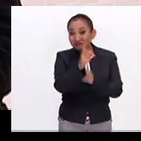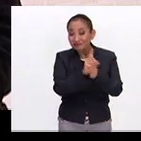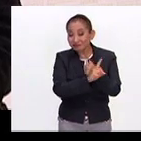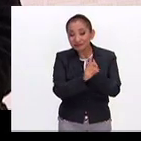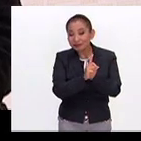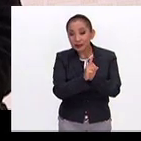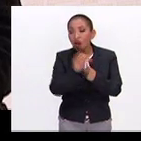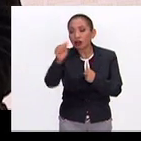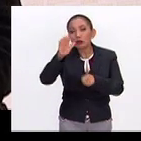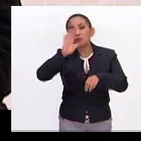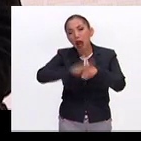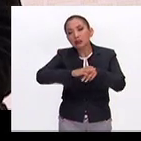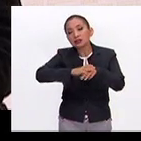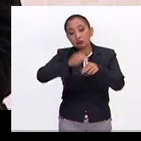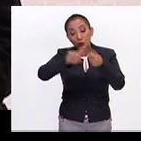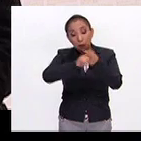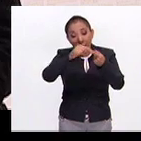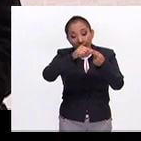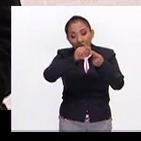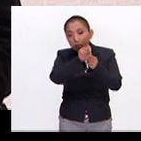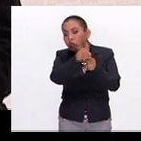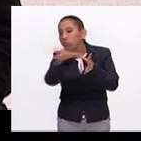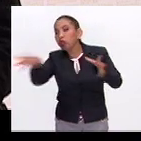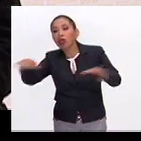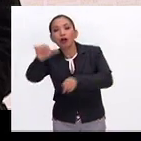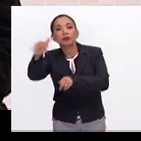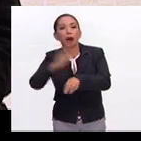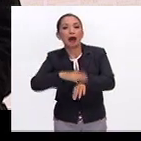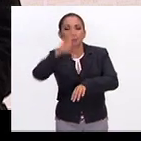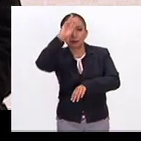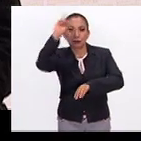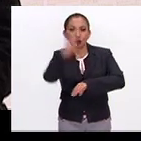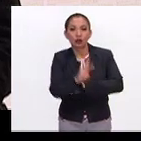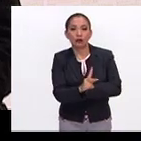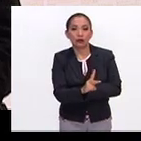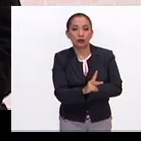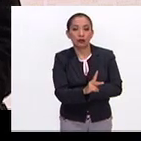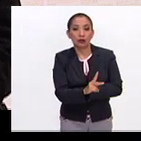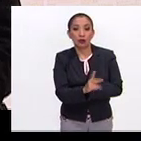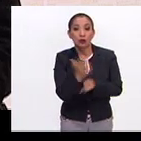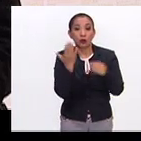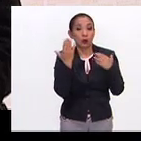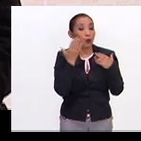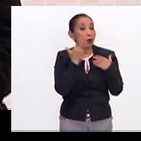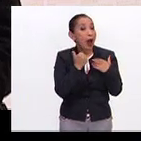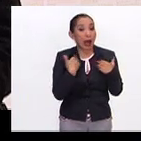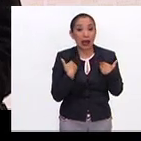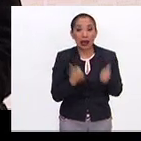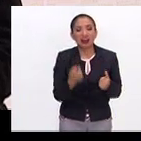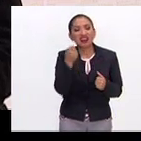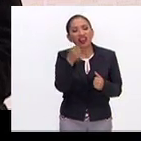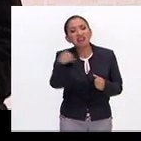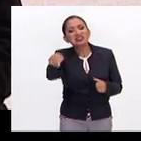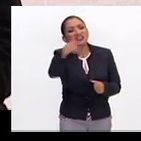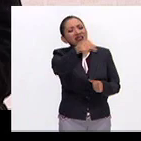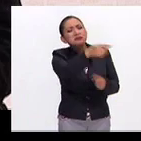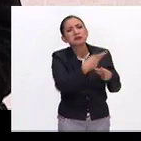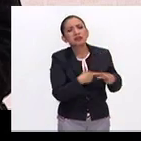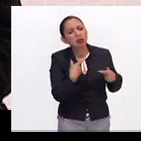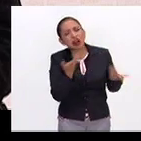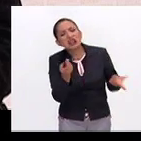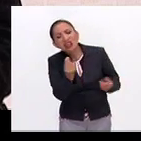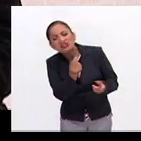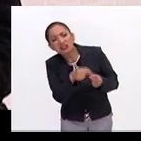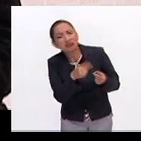no tenemos un entendimiento claro de nuestra sociedad, incluso si está podrida o corrompida, pero nadie